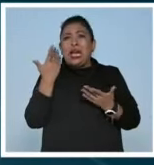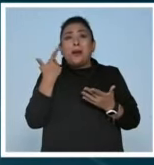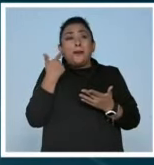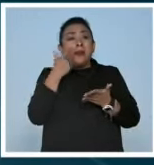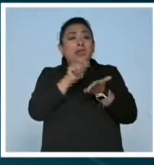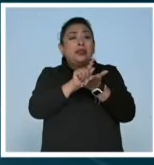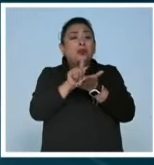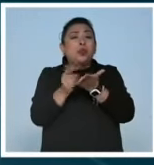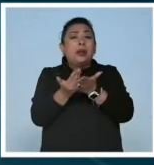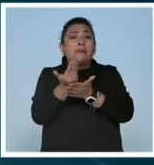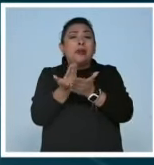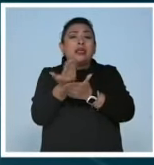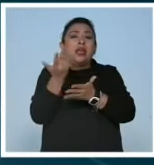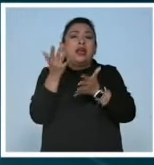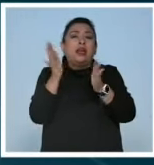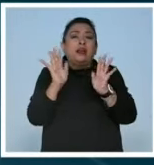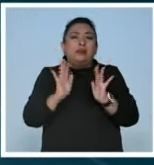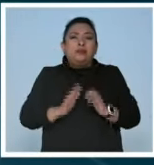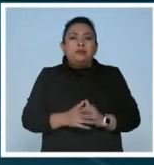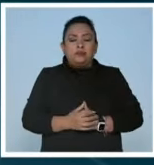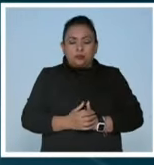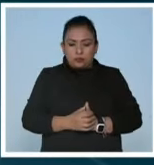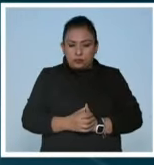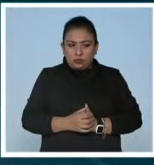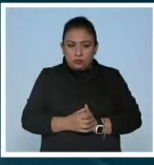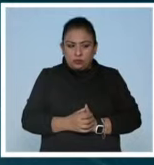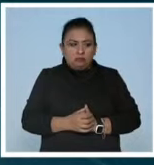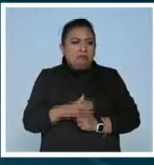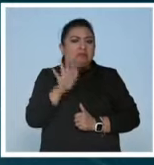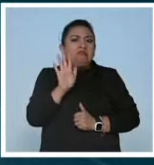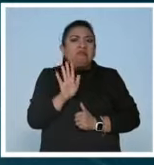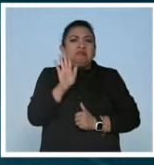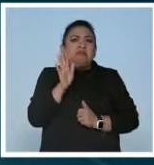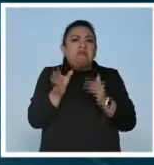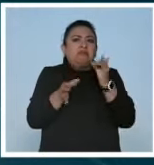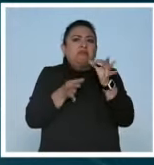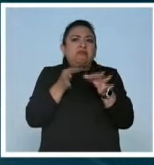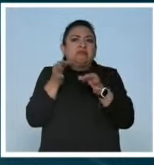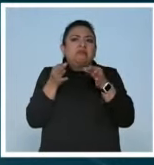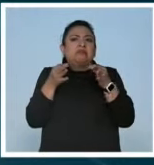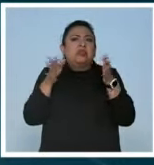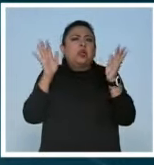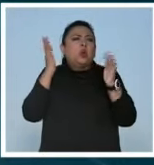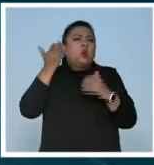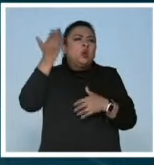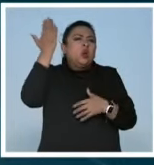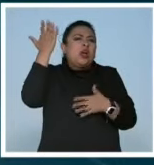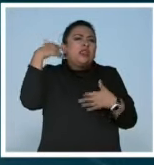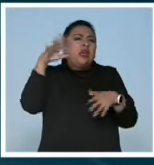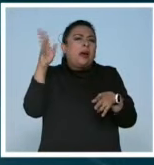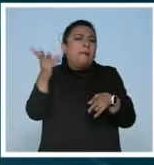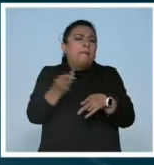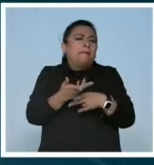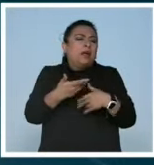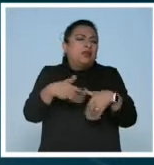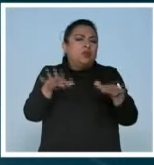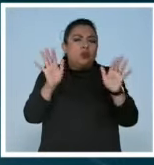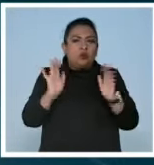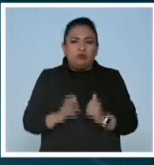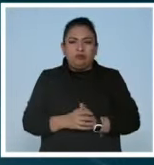Twitter en la mañana, me parece que son noticias lejísimas, ya